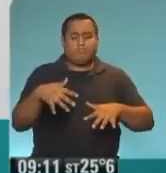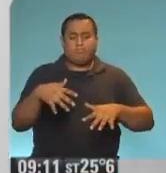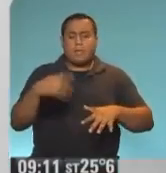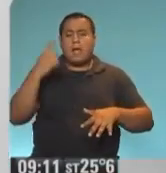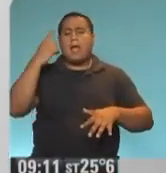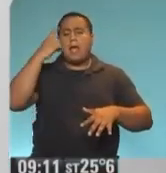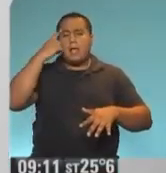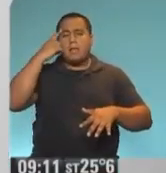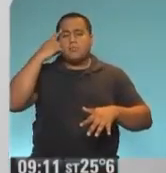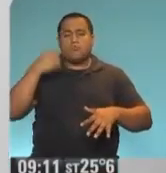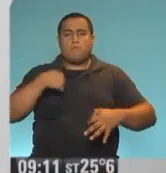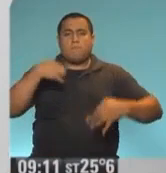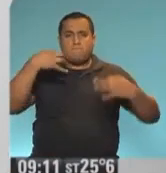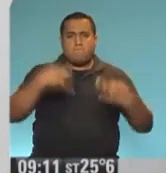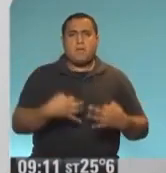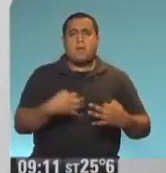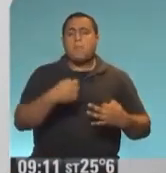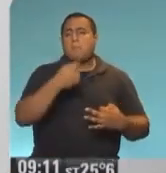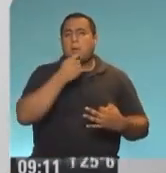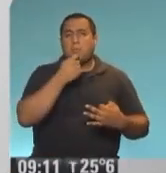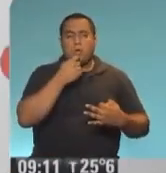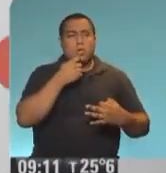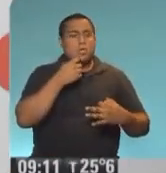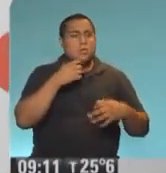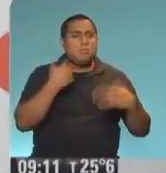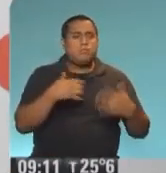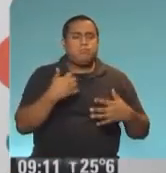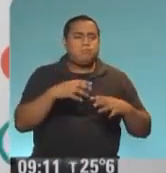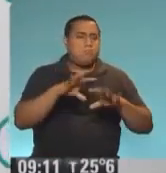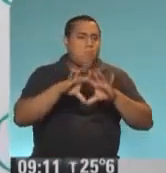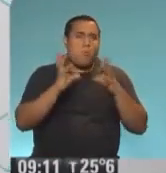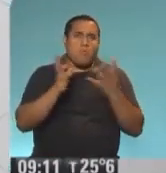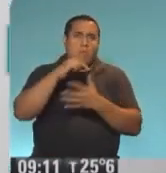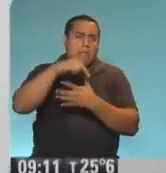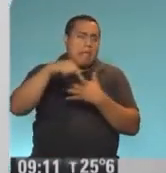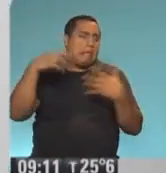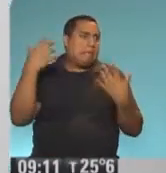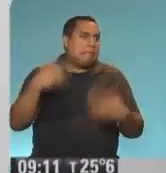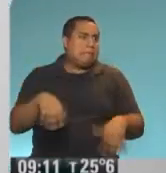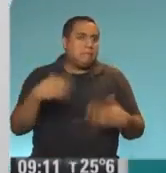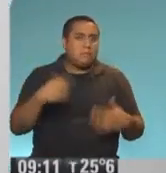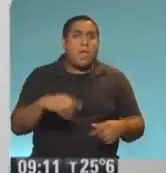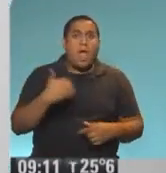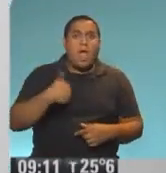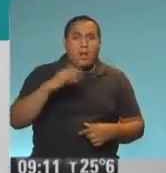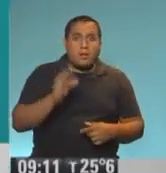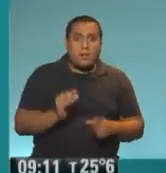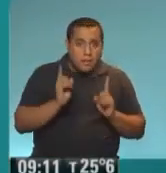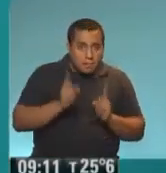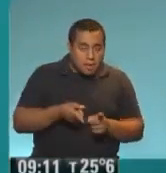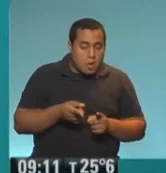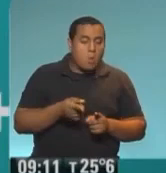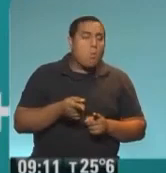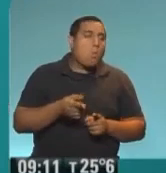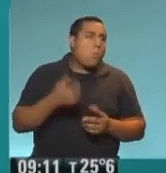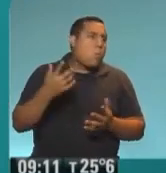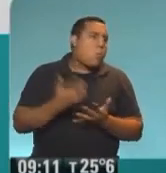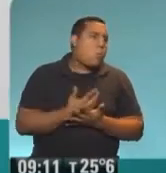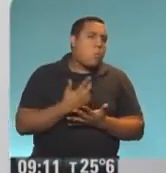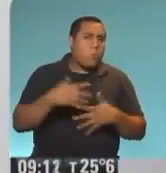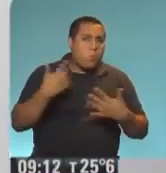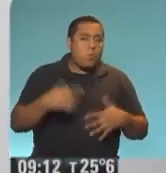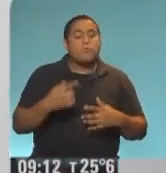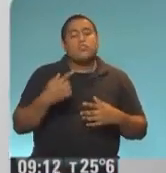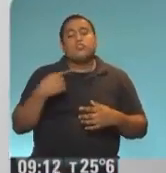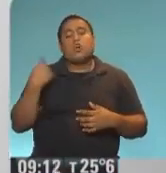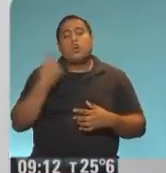es una tragedia colectiva mundial, pero que nos toca a los argentinos, creo que tenemos que estar todos haciendo todos los días un